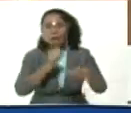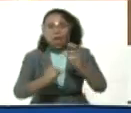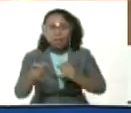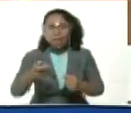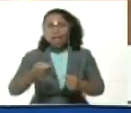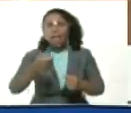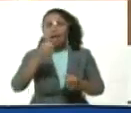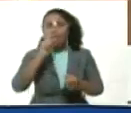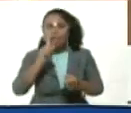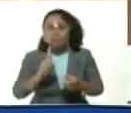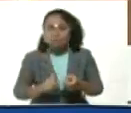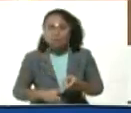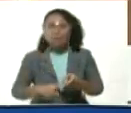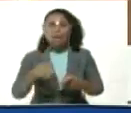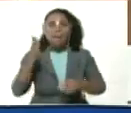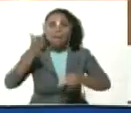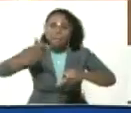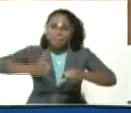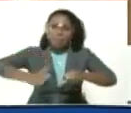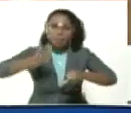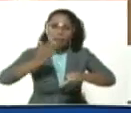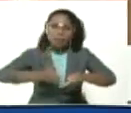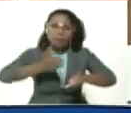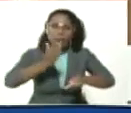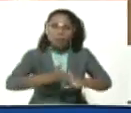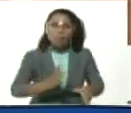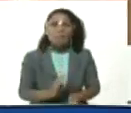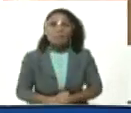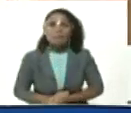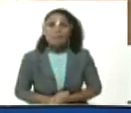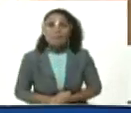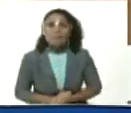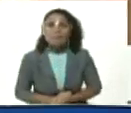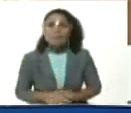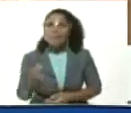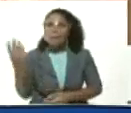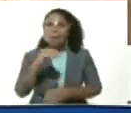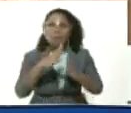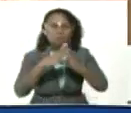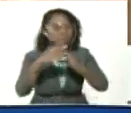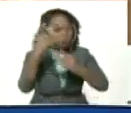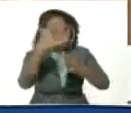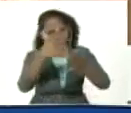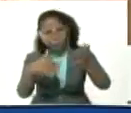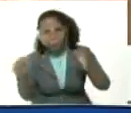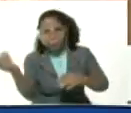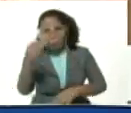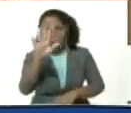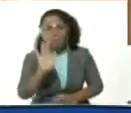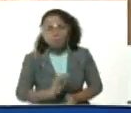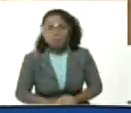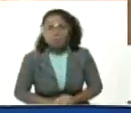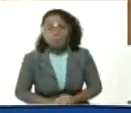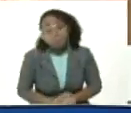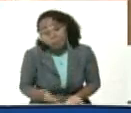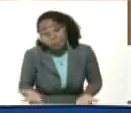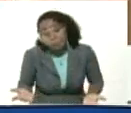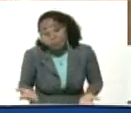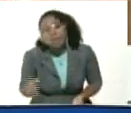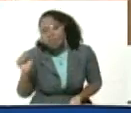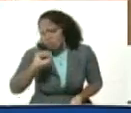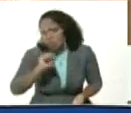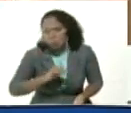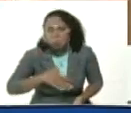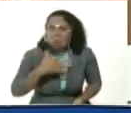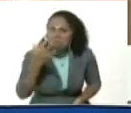café, la mortadela, además de todo lo demás. ¿Ah? Sí se puede,